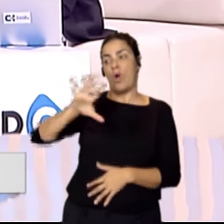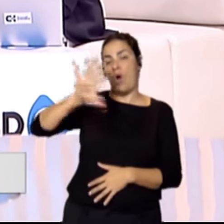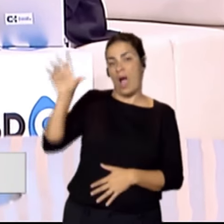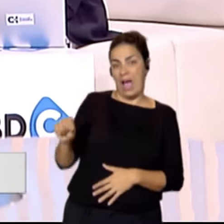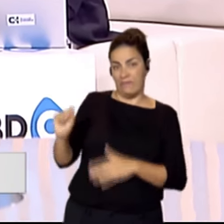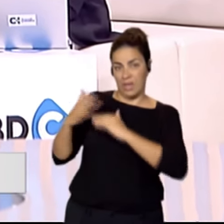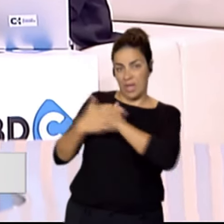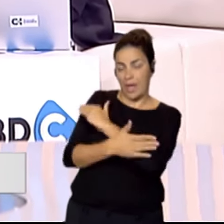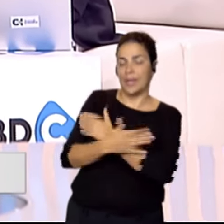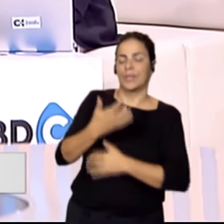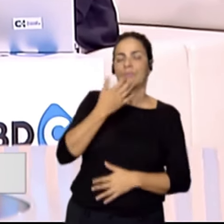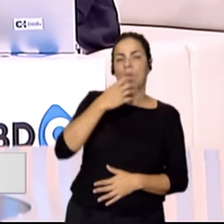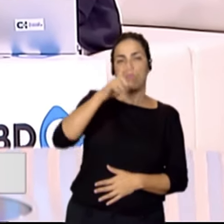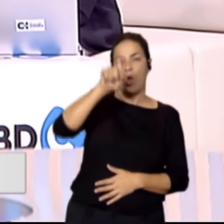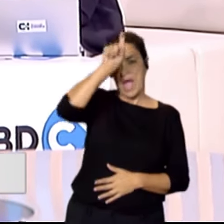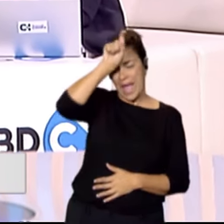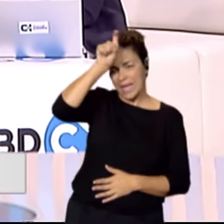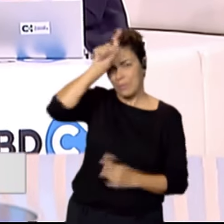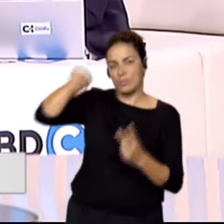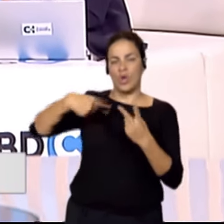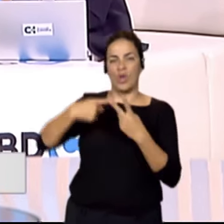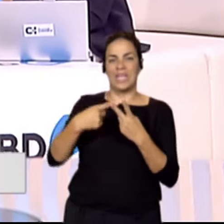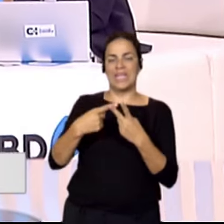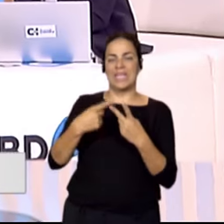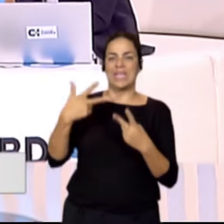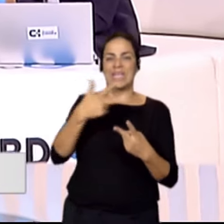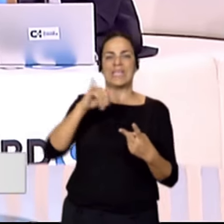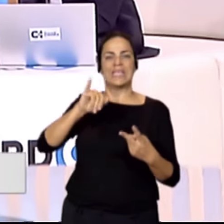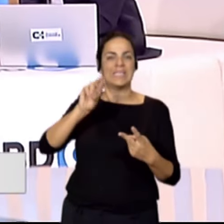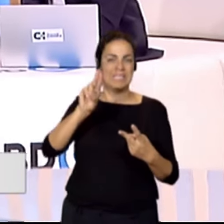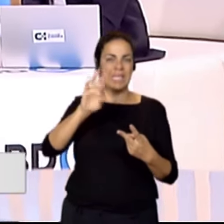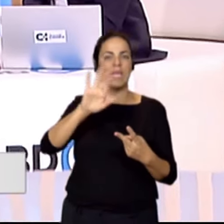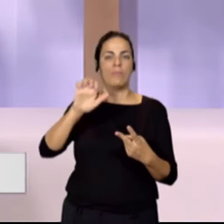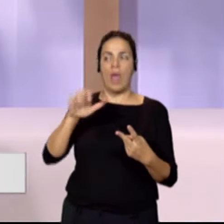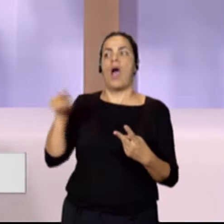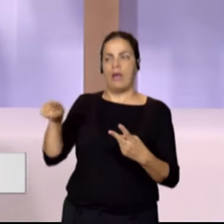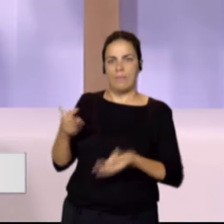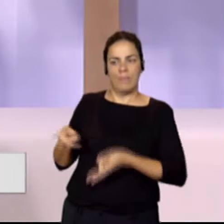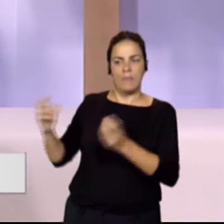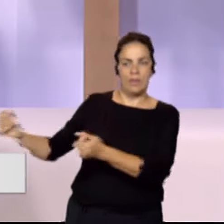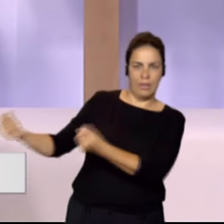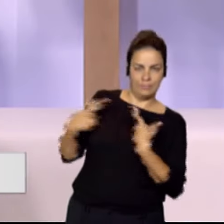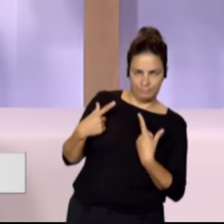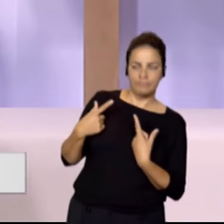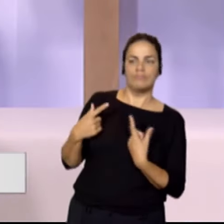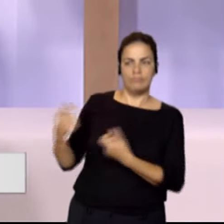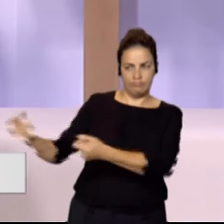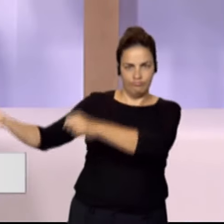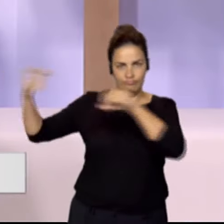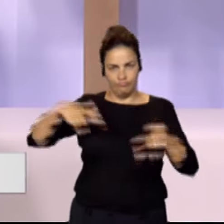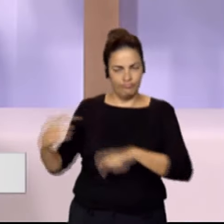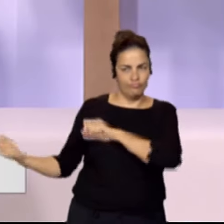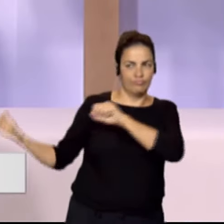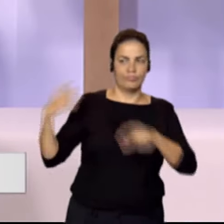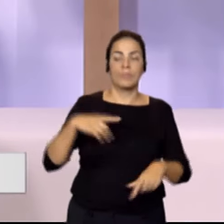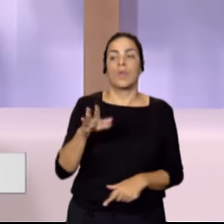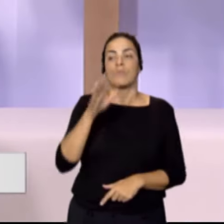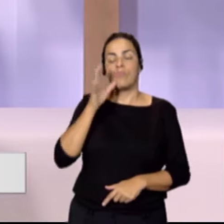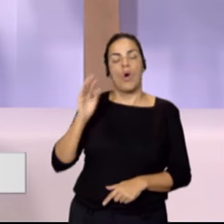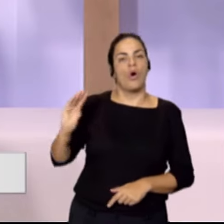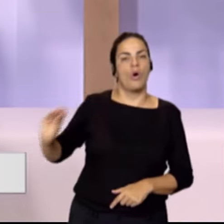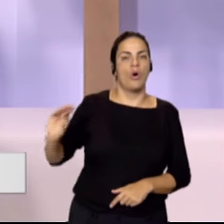Egipto y chipre que también podemos permitir porque está libre de ese de ese de es de esos de esos nocivos de